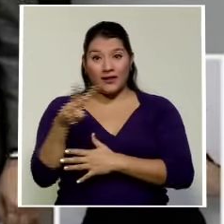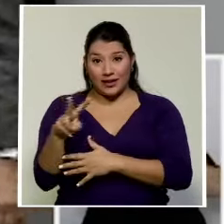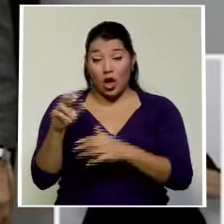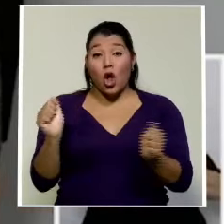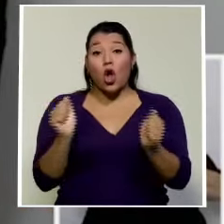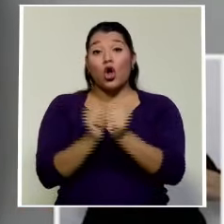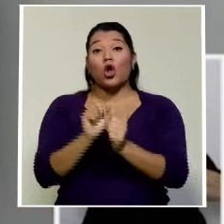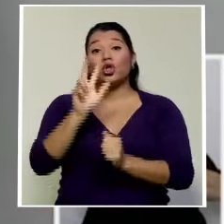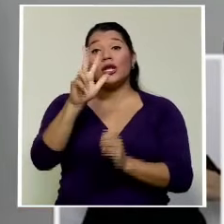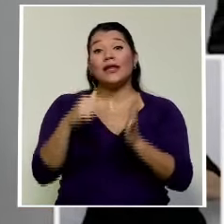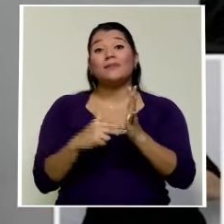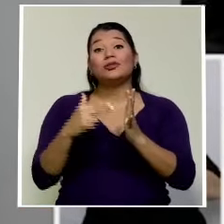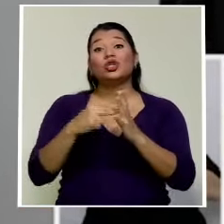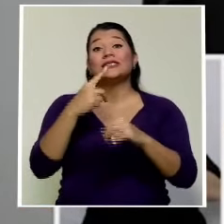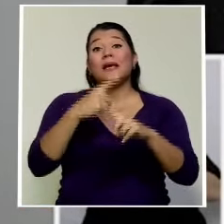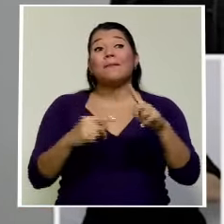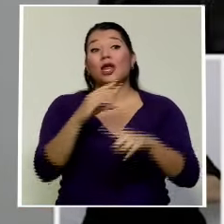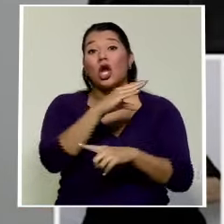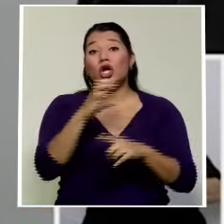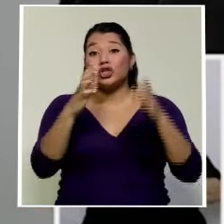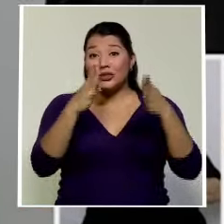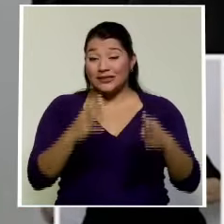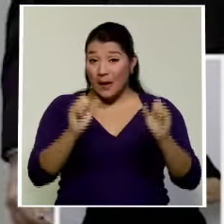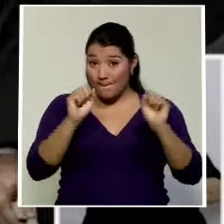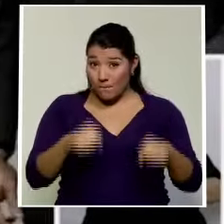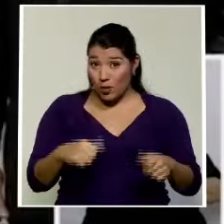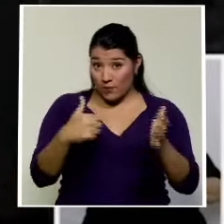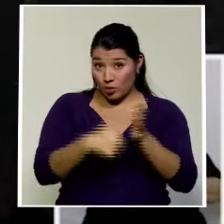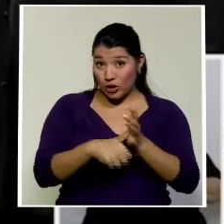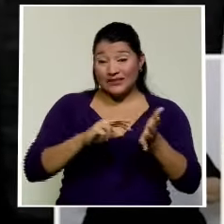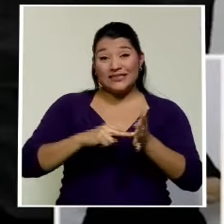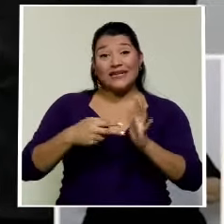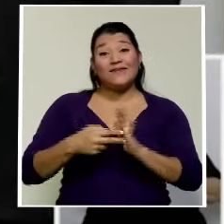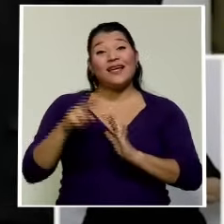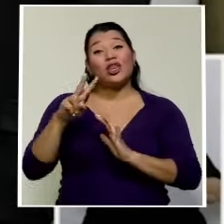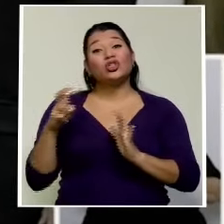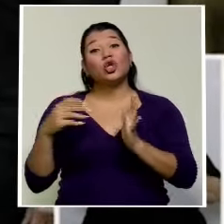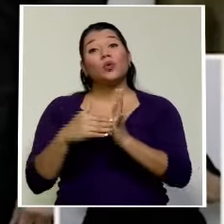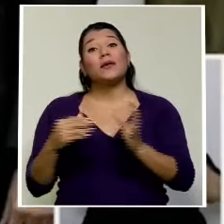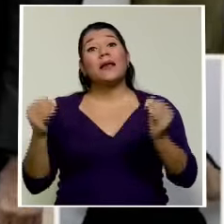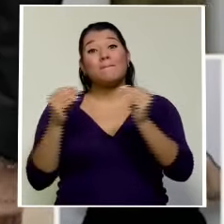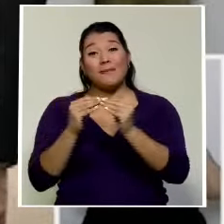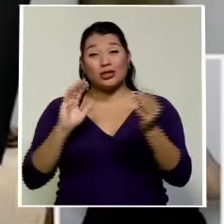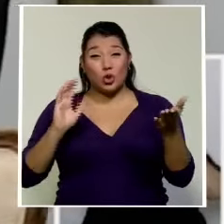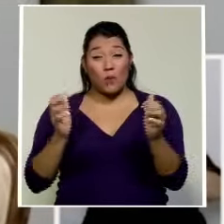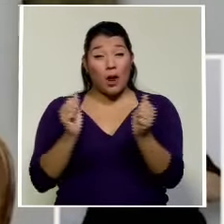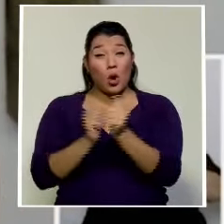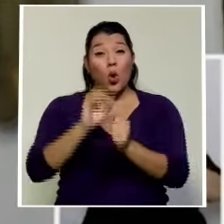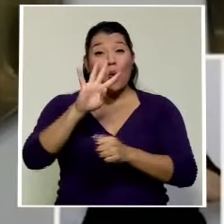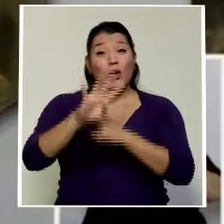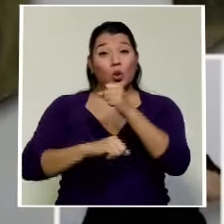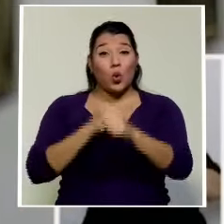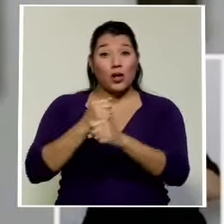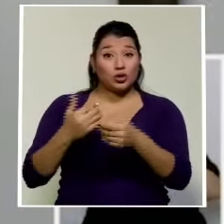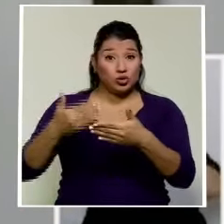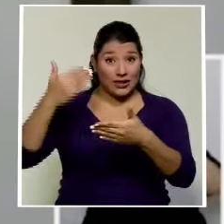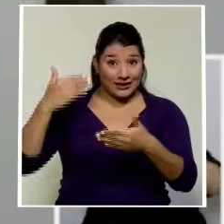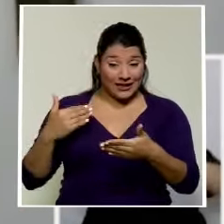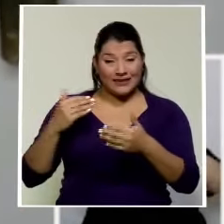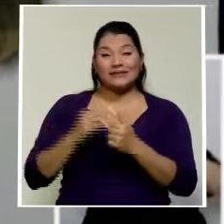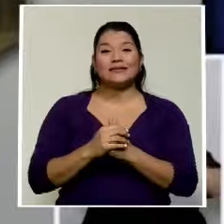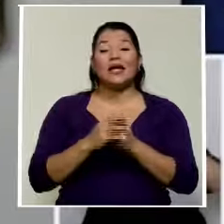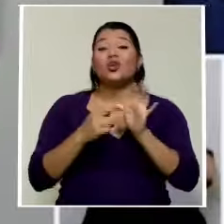3,5 millones de costarricenses, 200,000 más habitantes que el padrón inscrito en las elecciones anteriores. El vocero